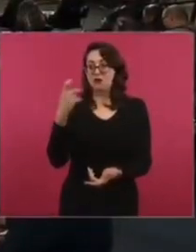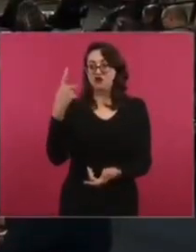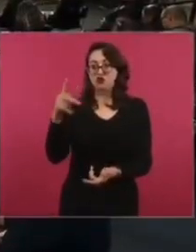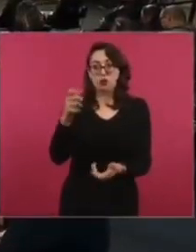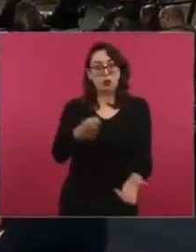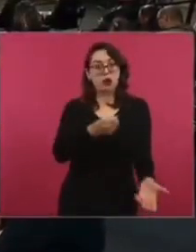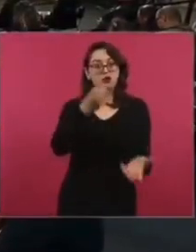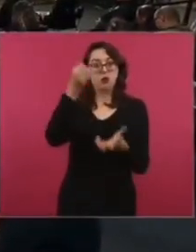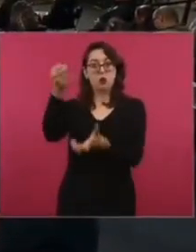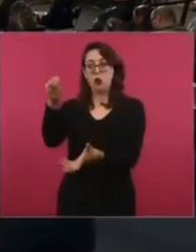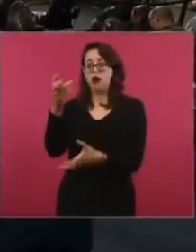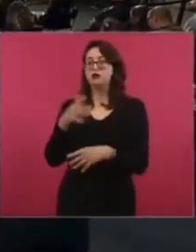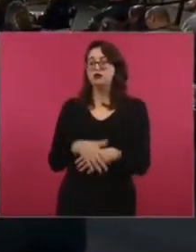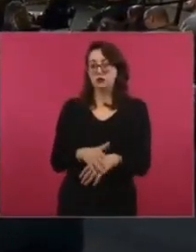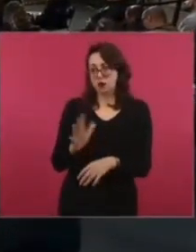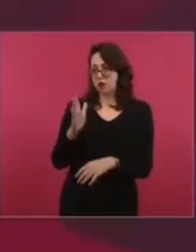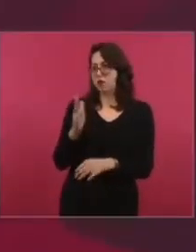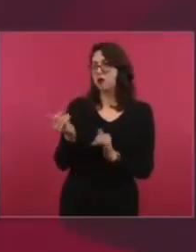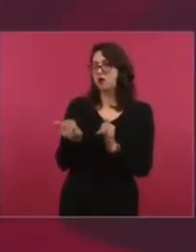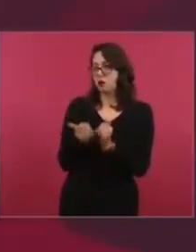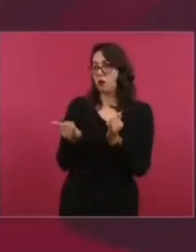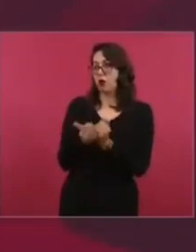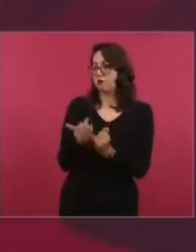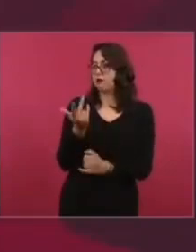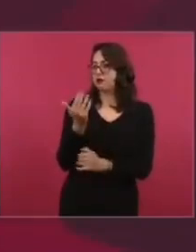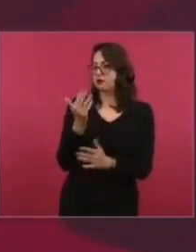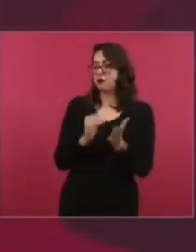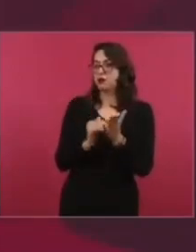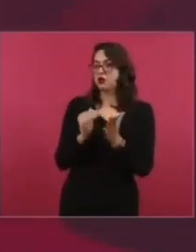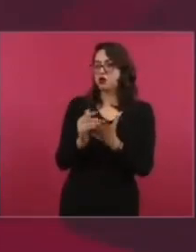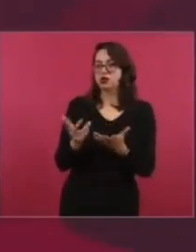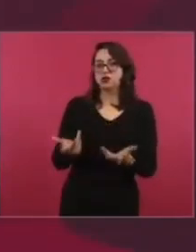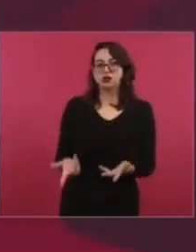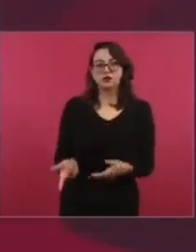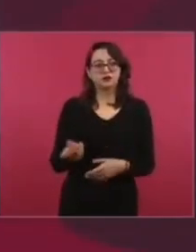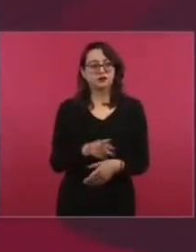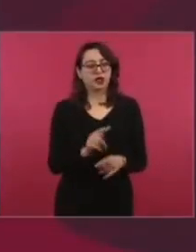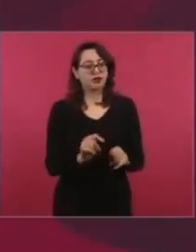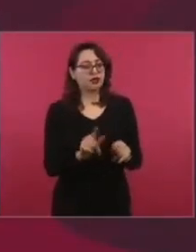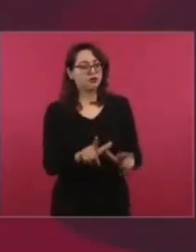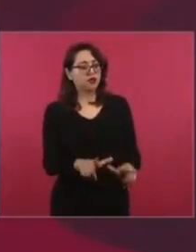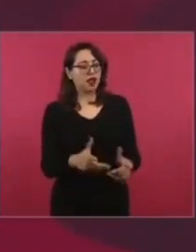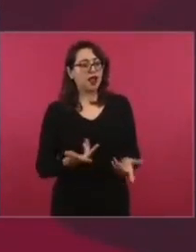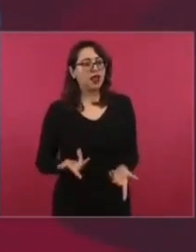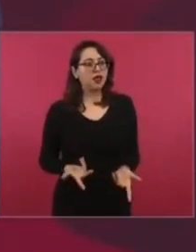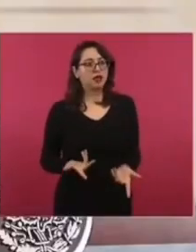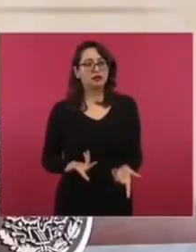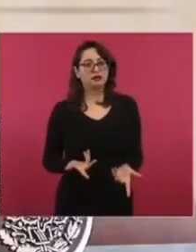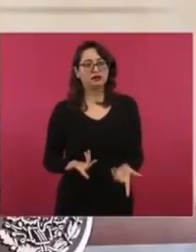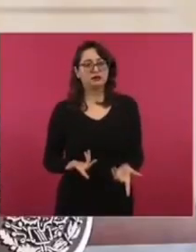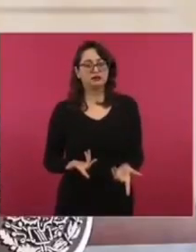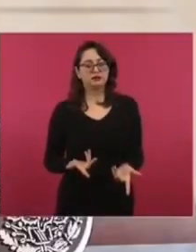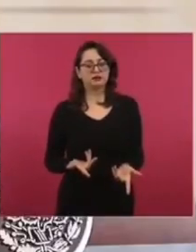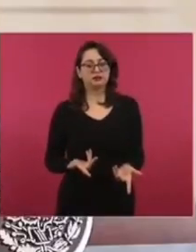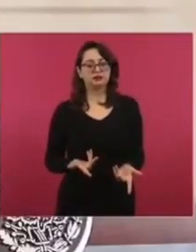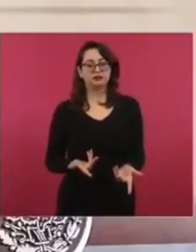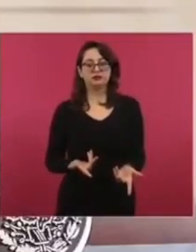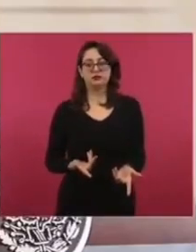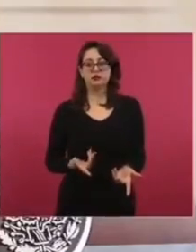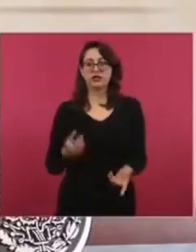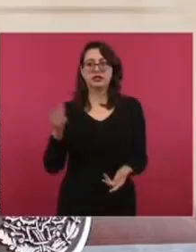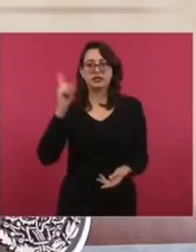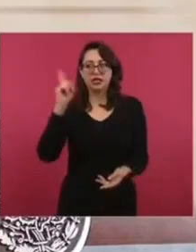el virus del comunismo ahí sí lo resolvieron fácil pero que no se trate el dinero de un